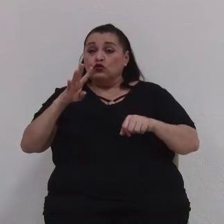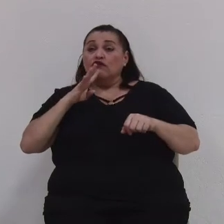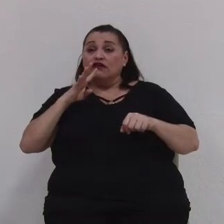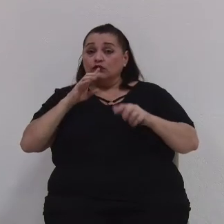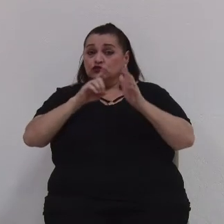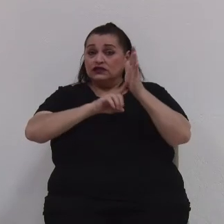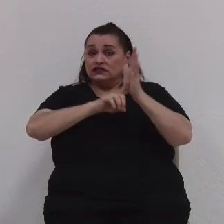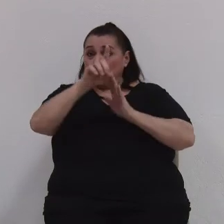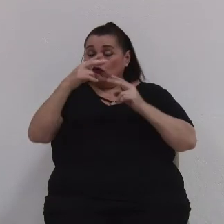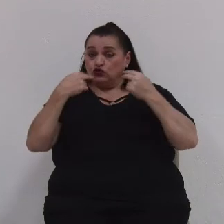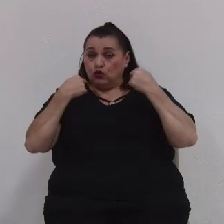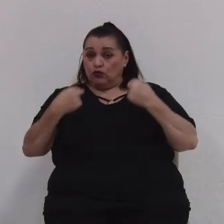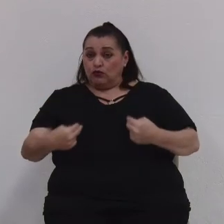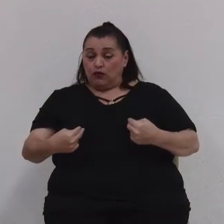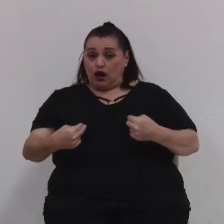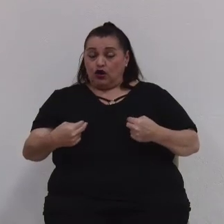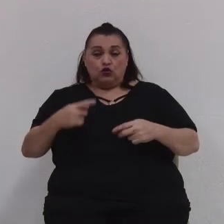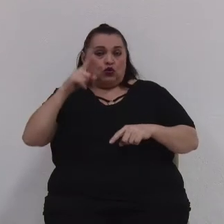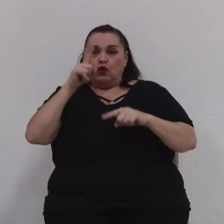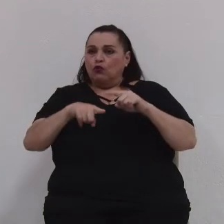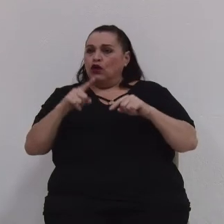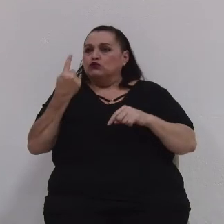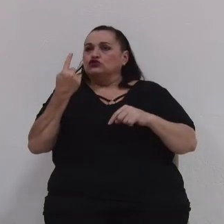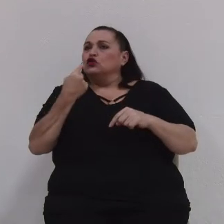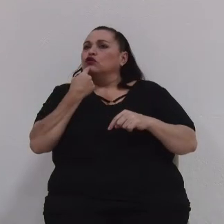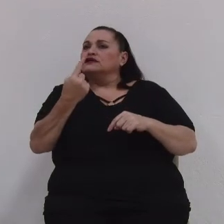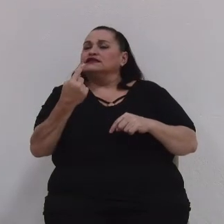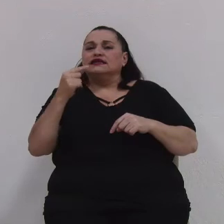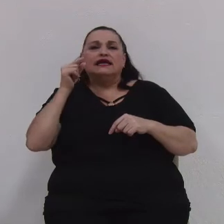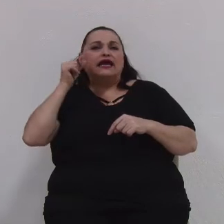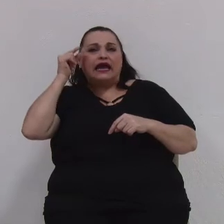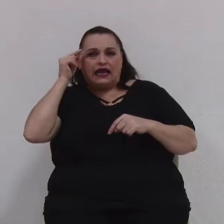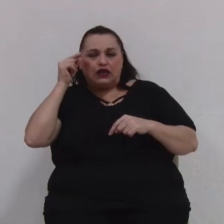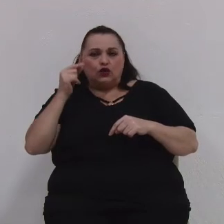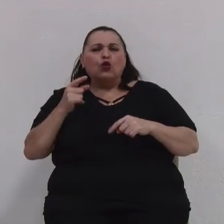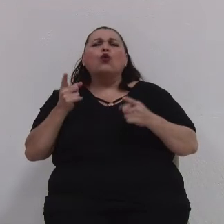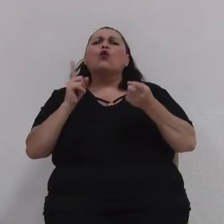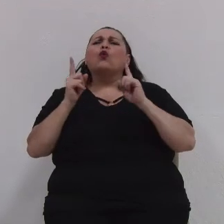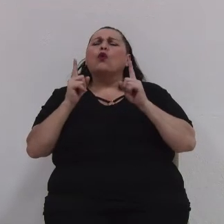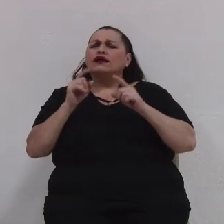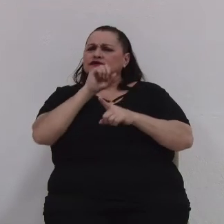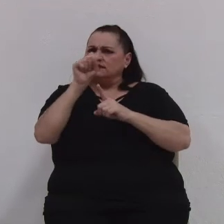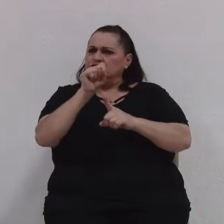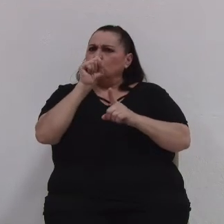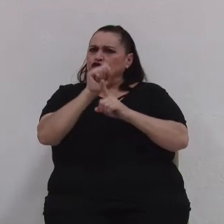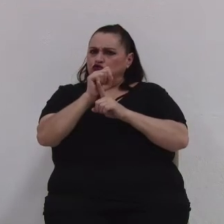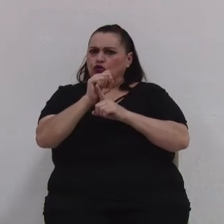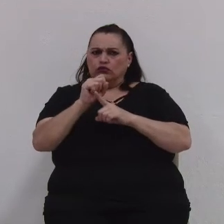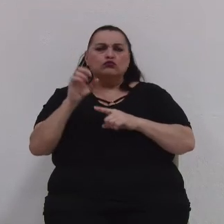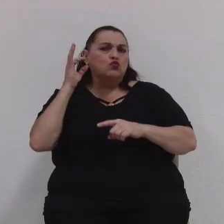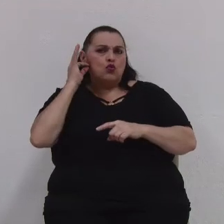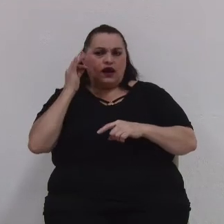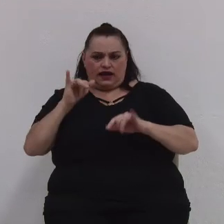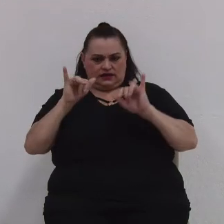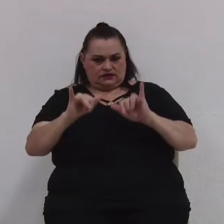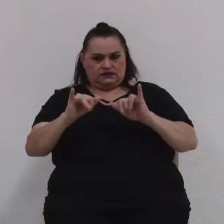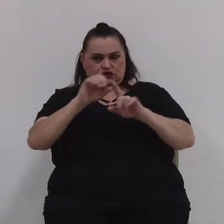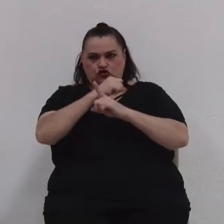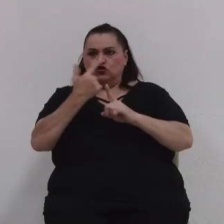desarrollo humano, y no podemos solamente mencionar la palabra género, sino cuál es la situación que realmente las mujeres están en la